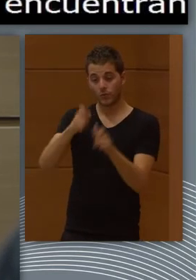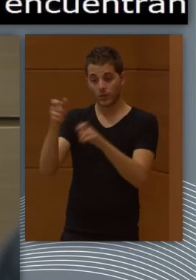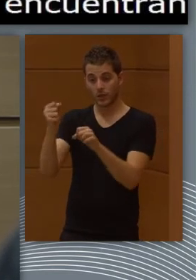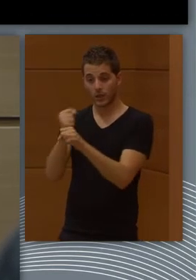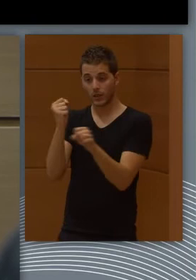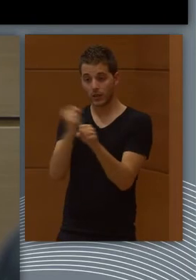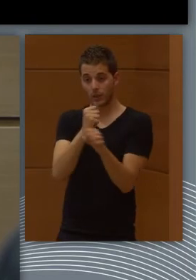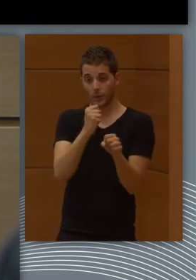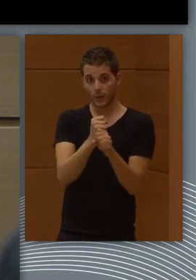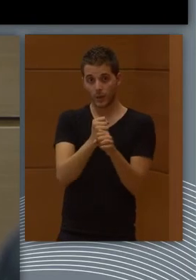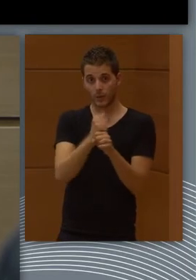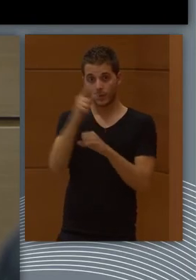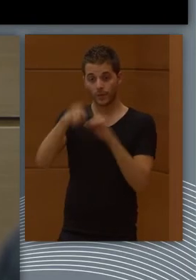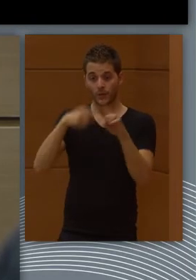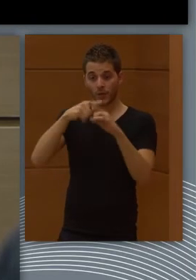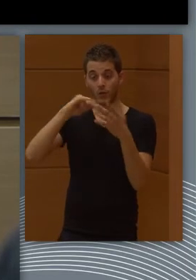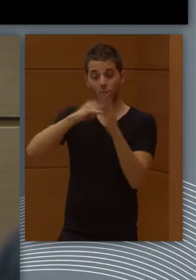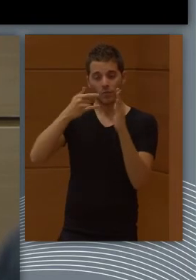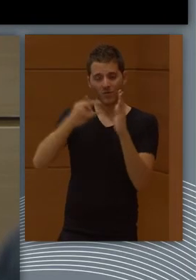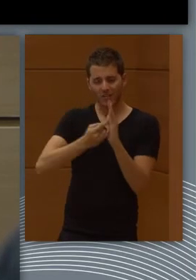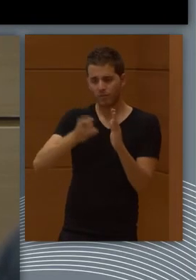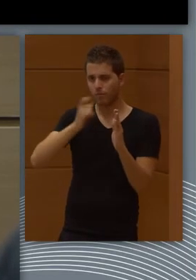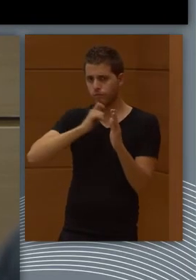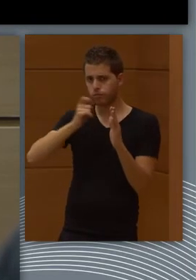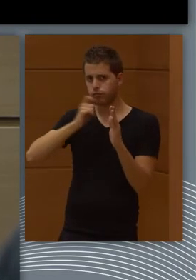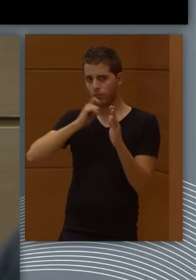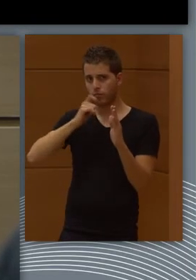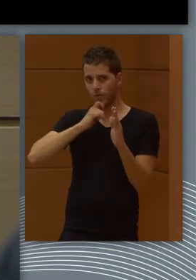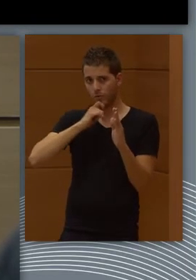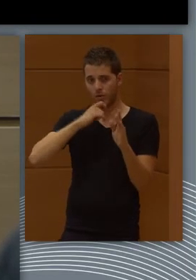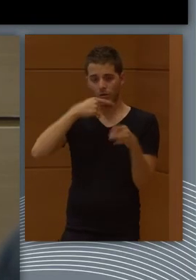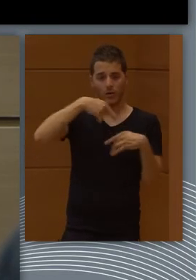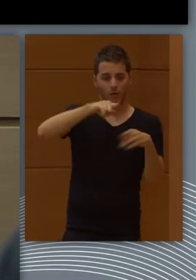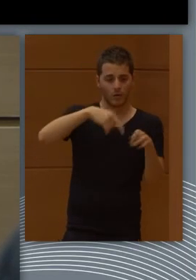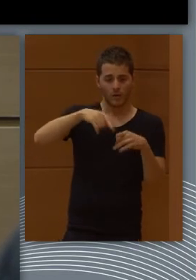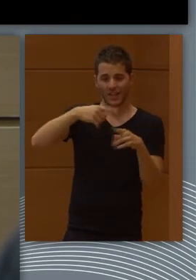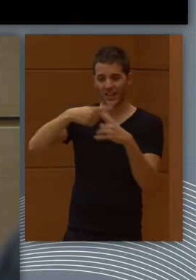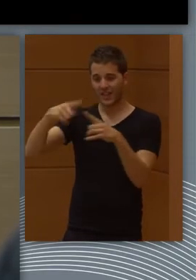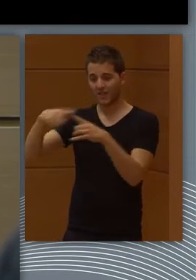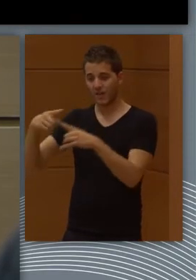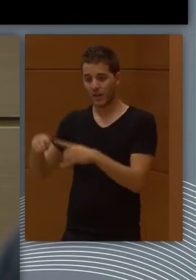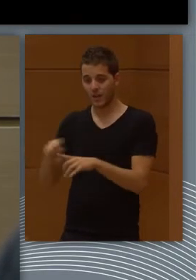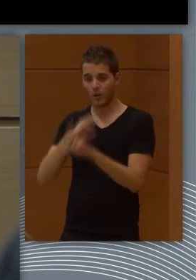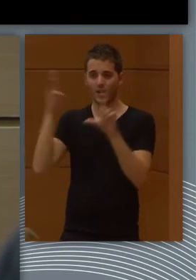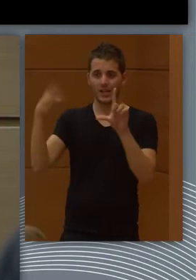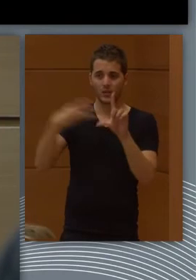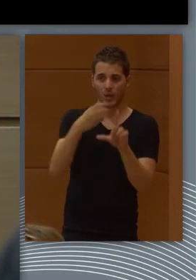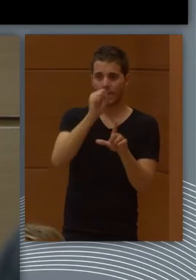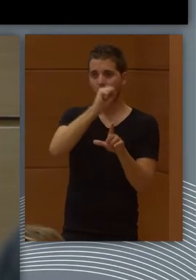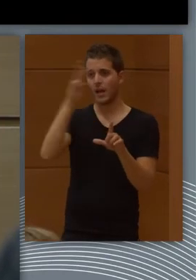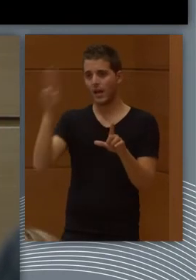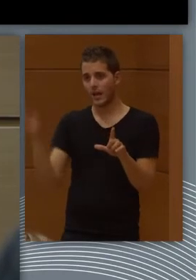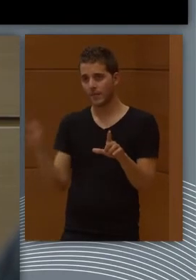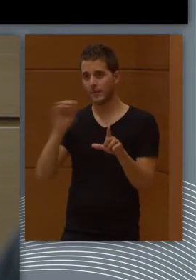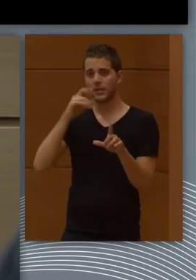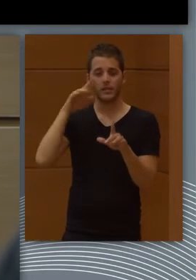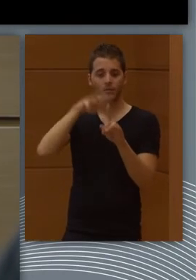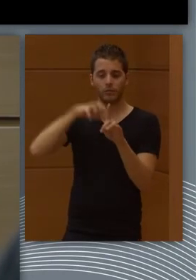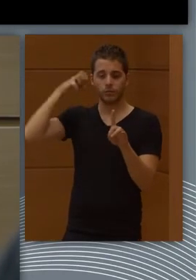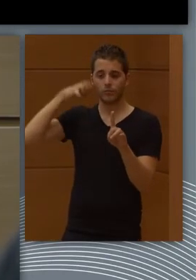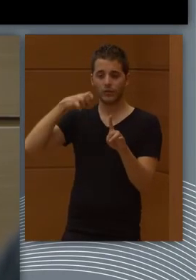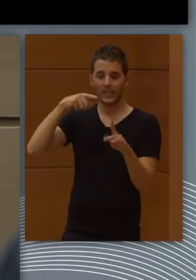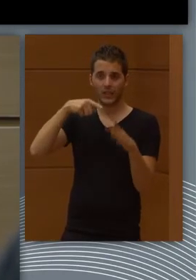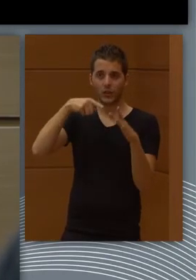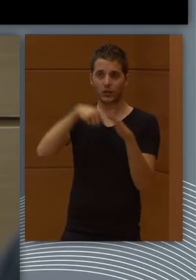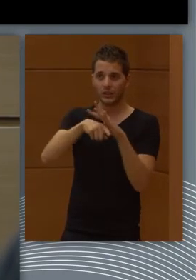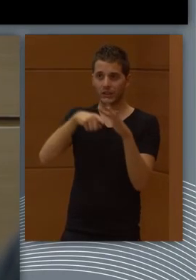accesibilidad en un proyecto tan complejo, con multidispositivo, con la web, con las apps, etcétera. ¿Cómo, desde el punto de vista de los